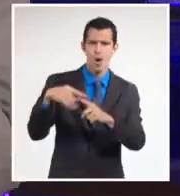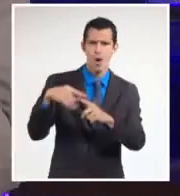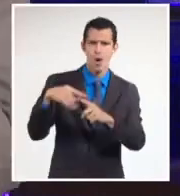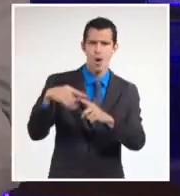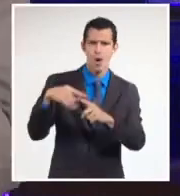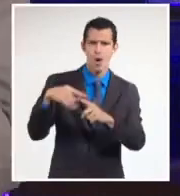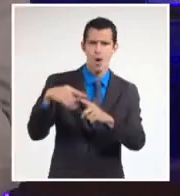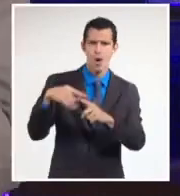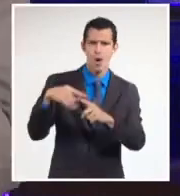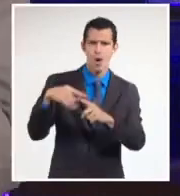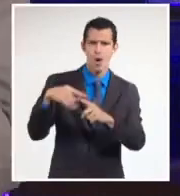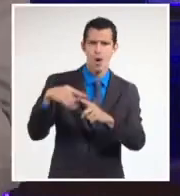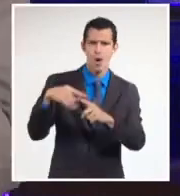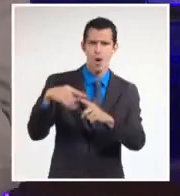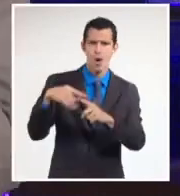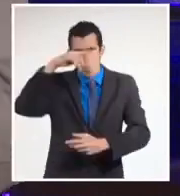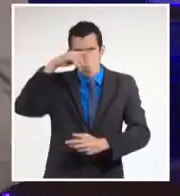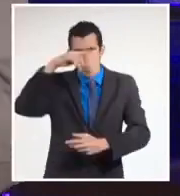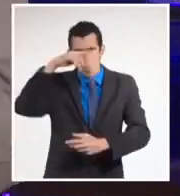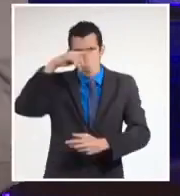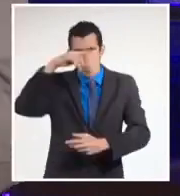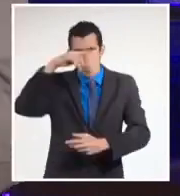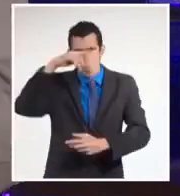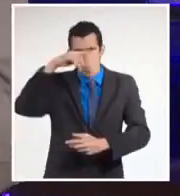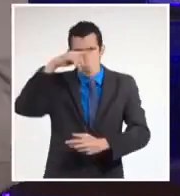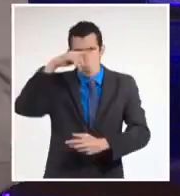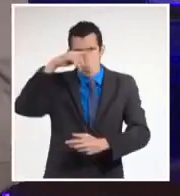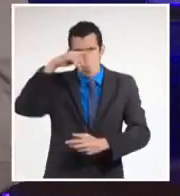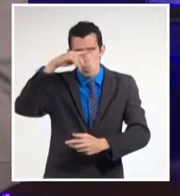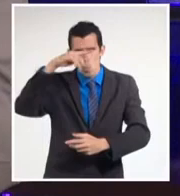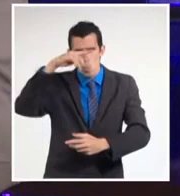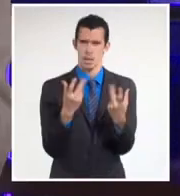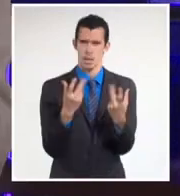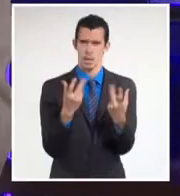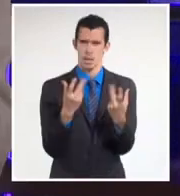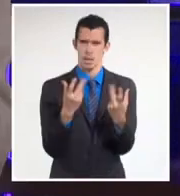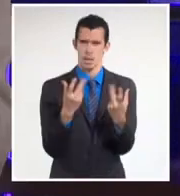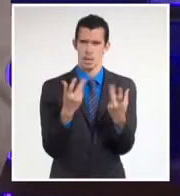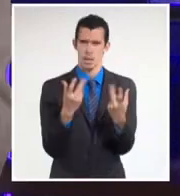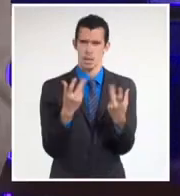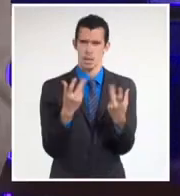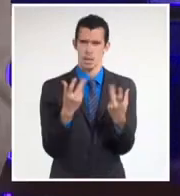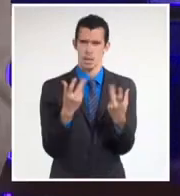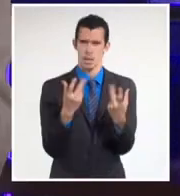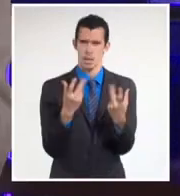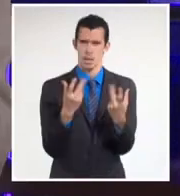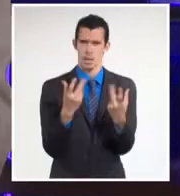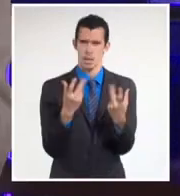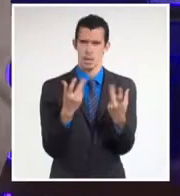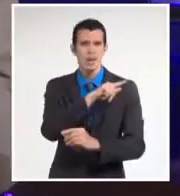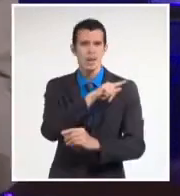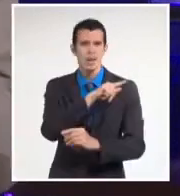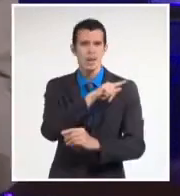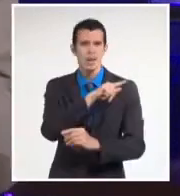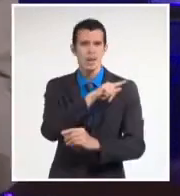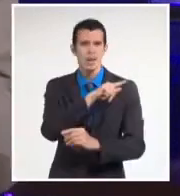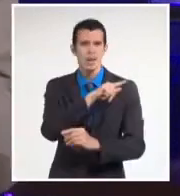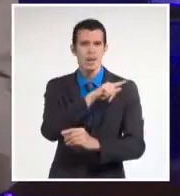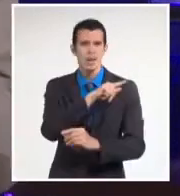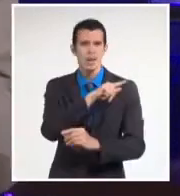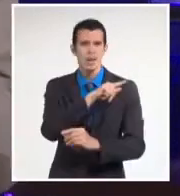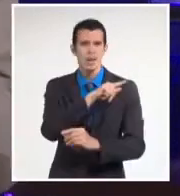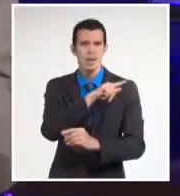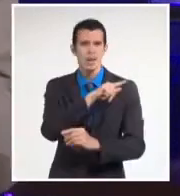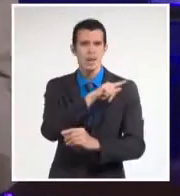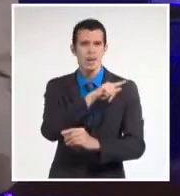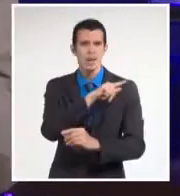y también la racionalidad de los precios, en este tema ya abordado hace unos instantes, la descentralización de las competencias